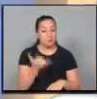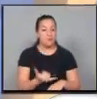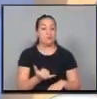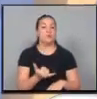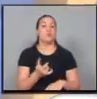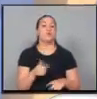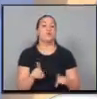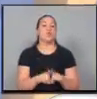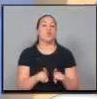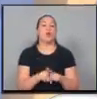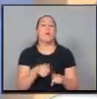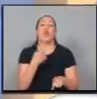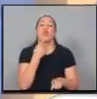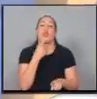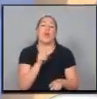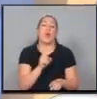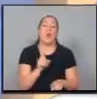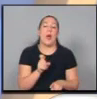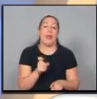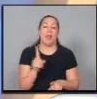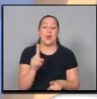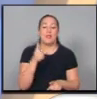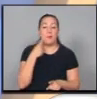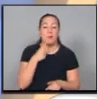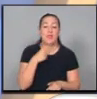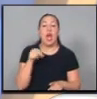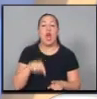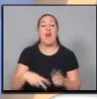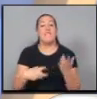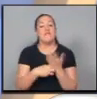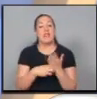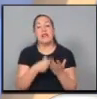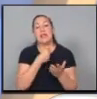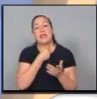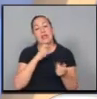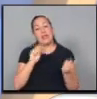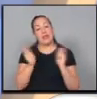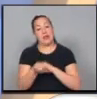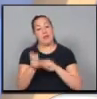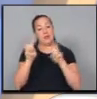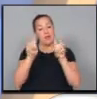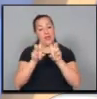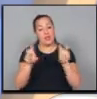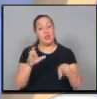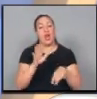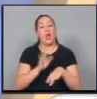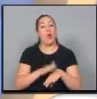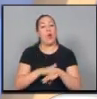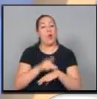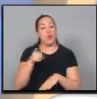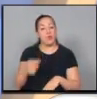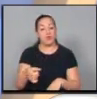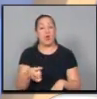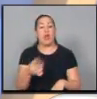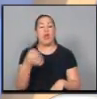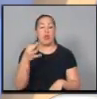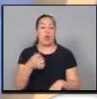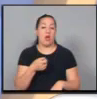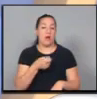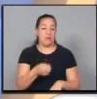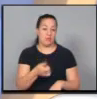sin intención. Pero ahora el fiscal lo que quiere es un cambio de carátula. Quiere acusarlos de homicidio doloso y